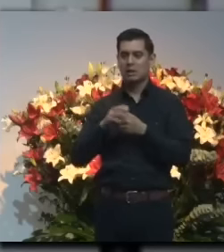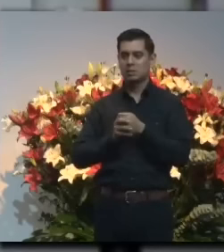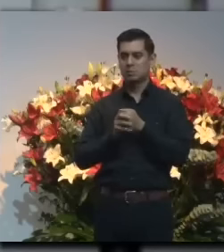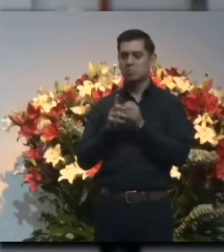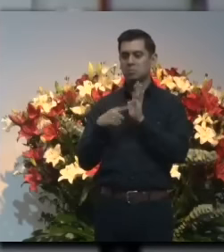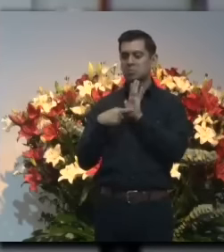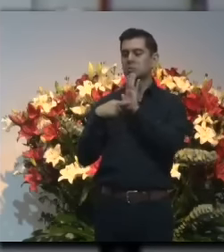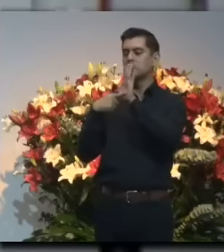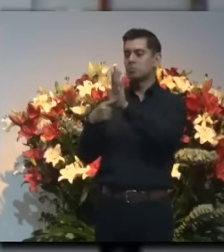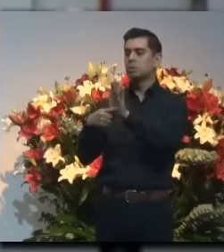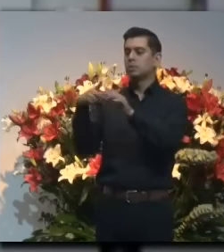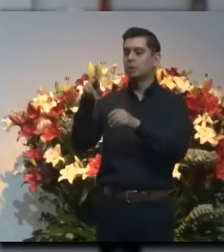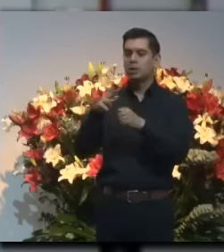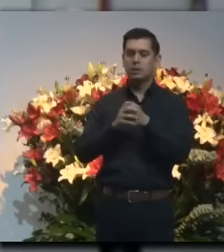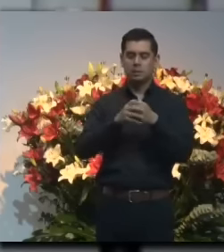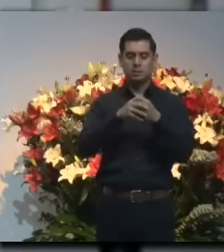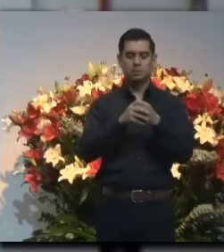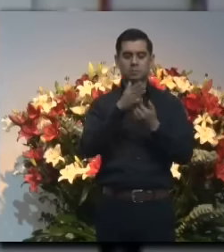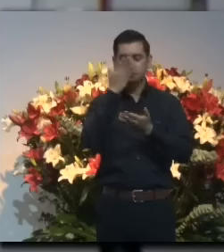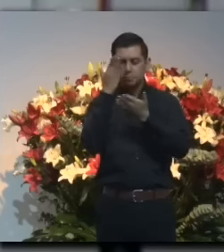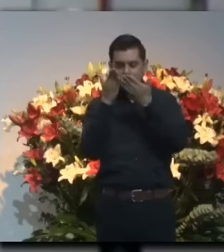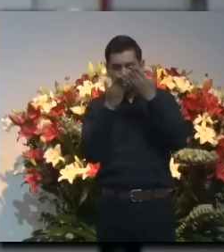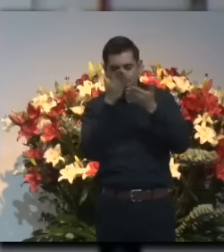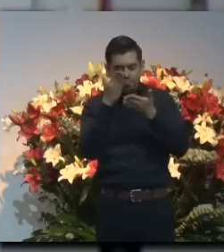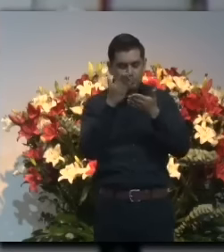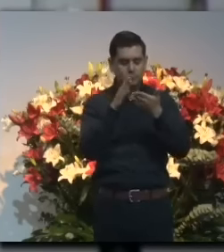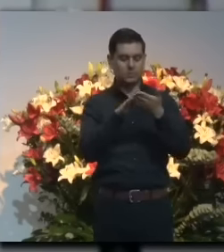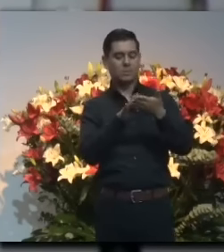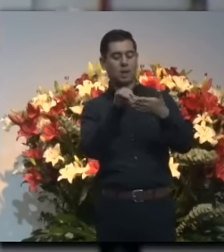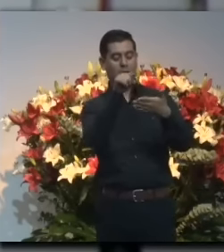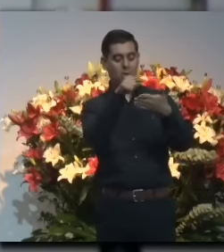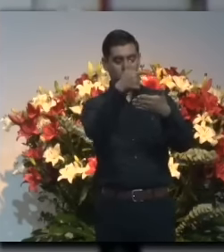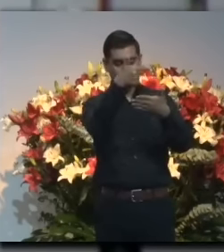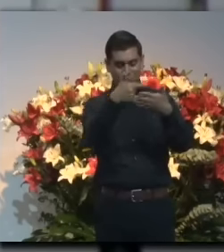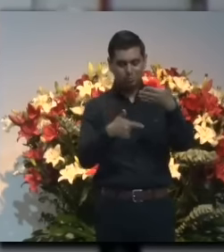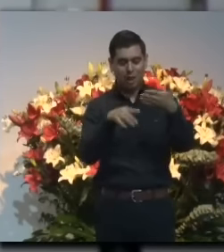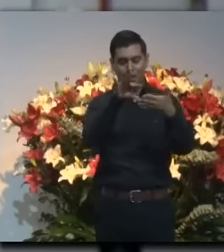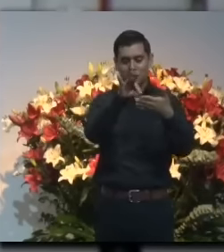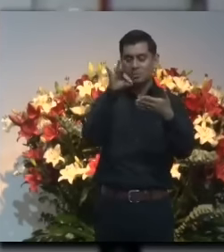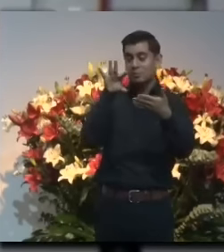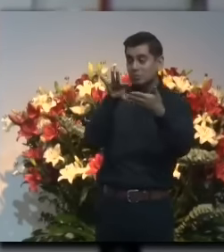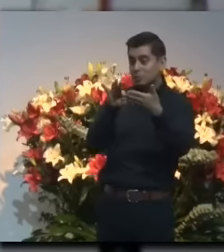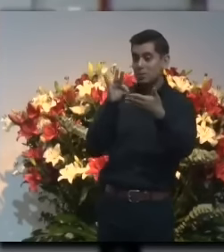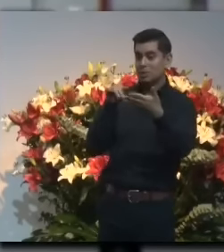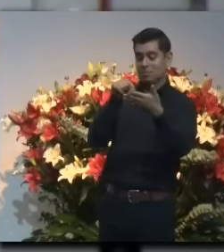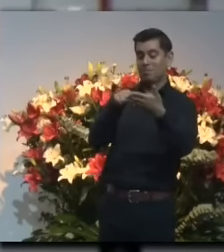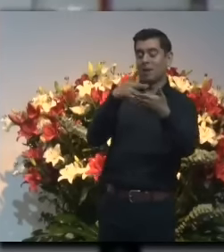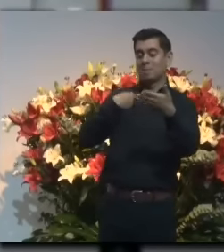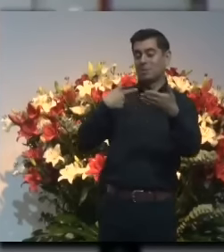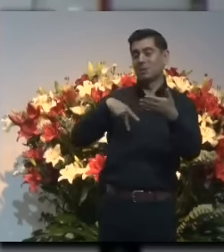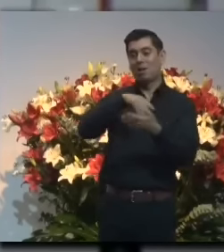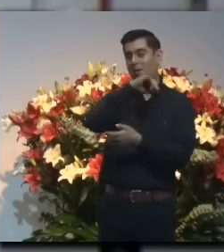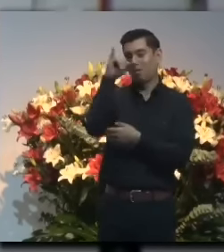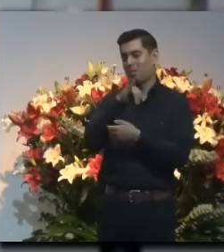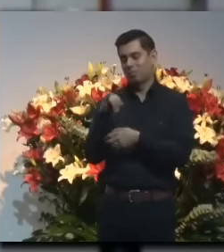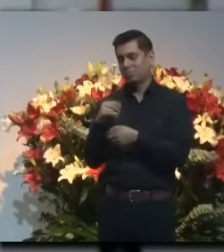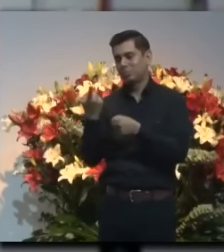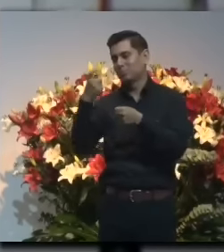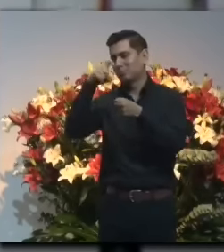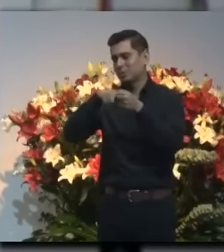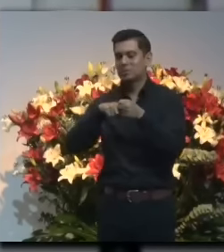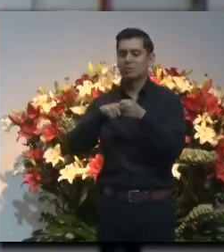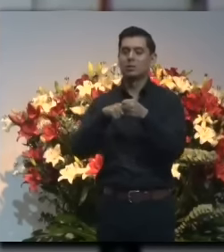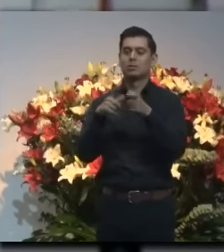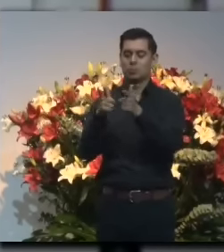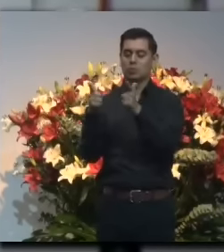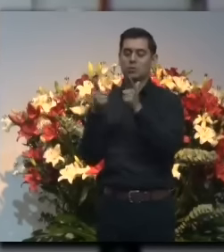manera seleccionar gente que nunca haya militado en ningún partido político, gente que realmente tenga la capacidad para que sea el